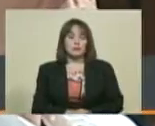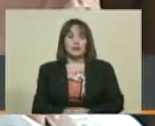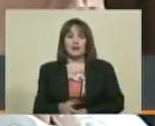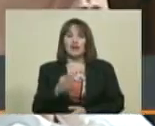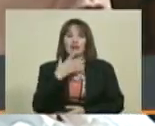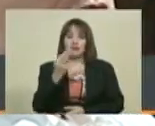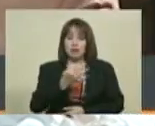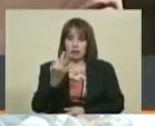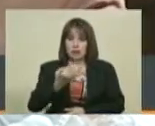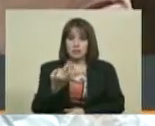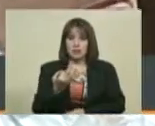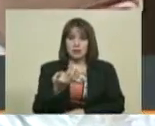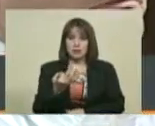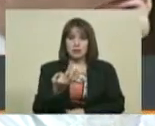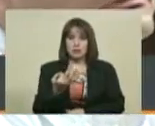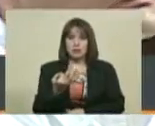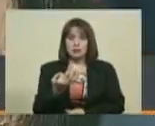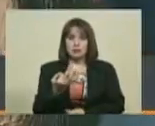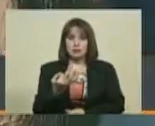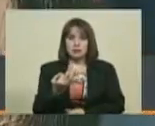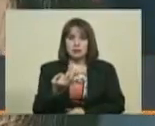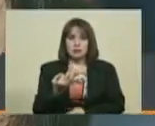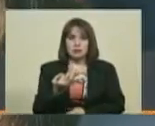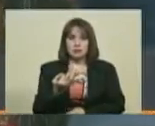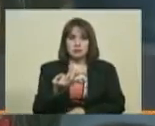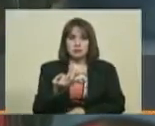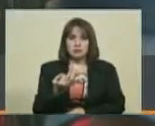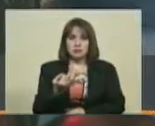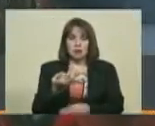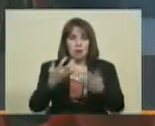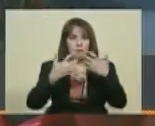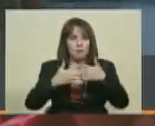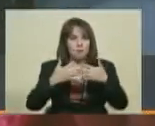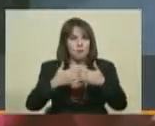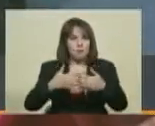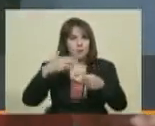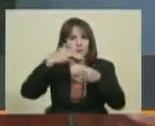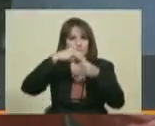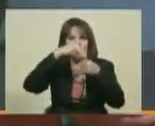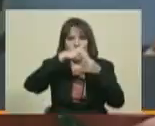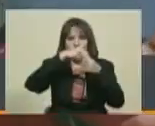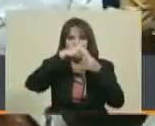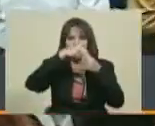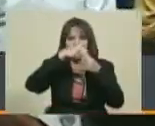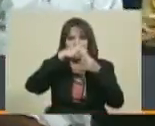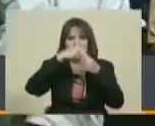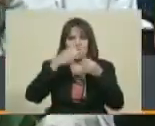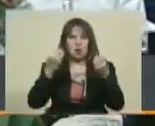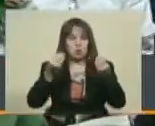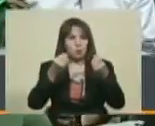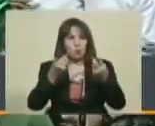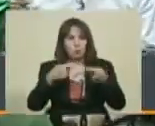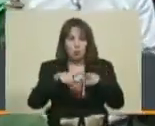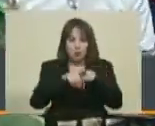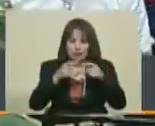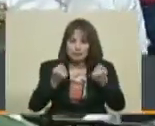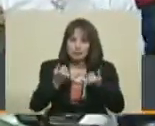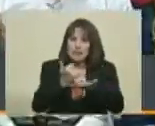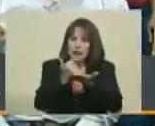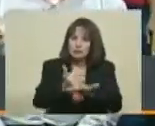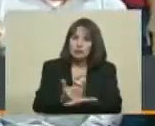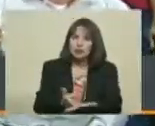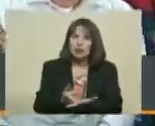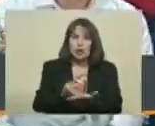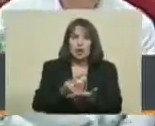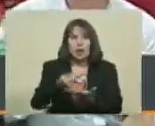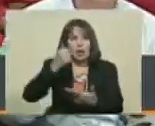Verdaderamente PDVSA se convirtió en la gran palanca de la justicia, de la igualdad y de la felicidad social de